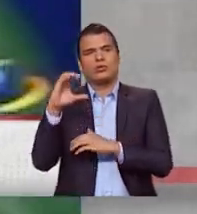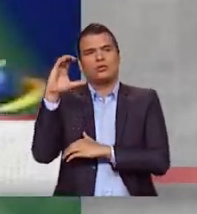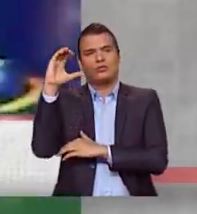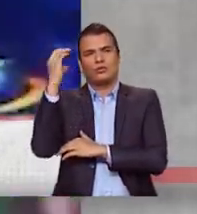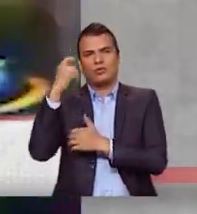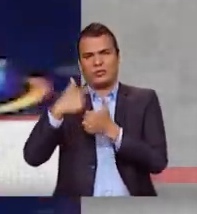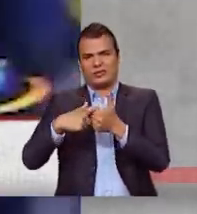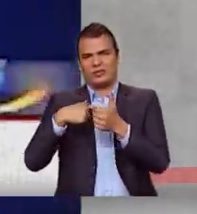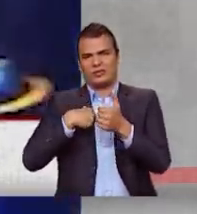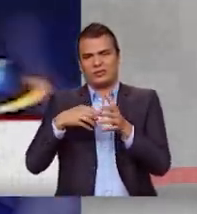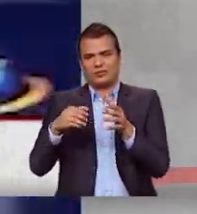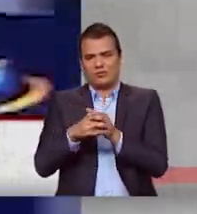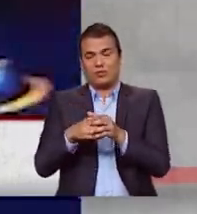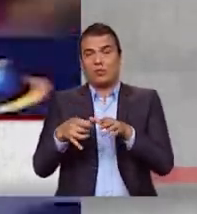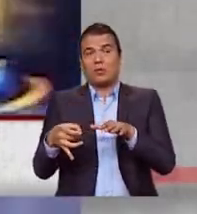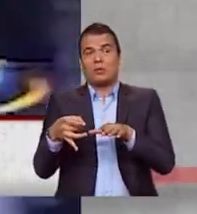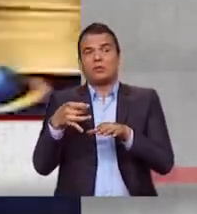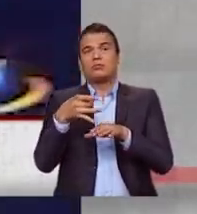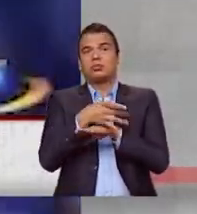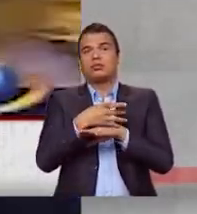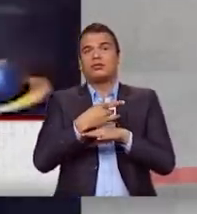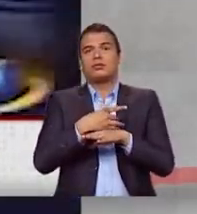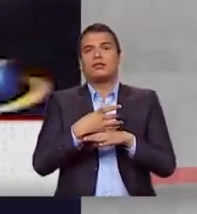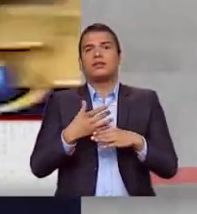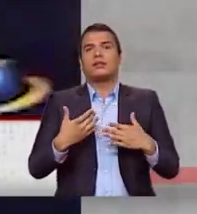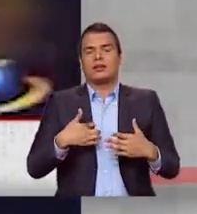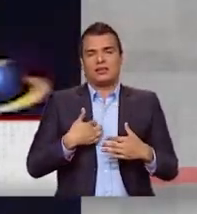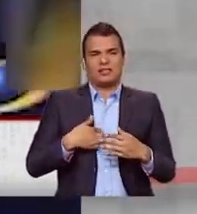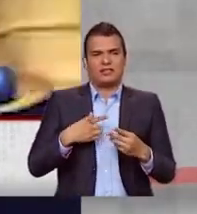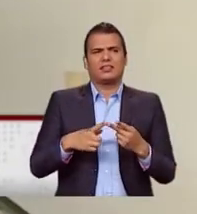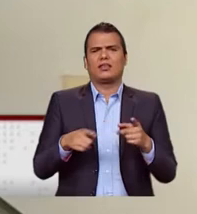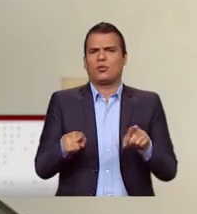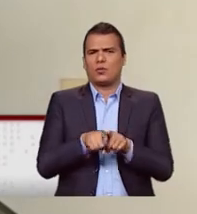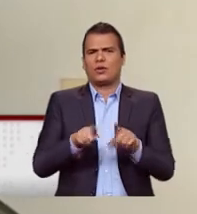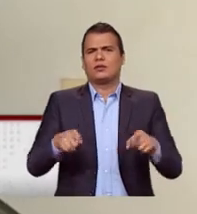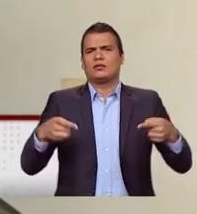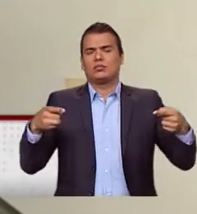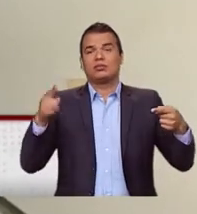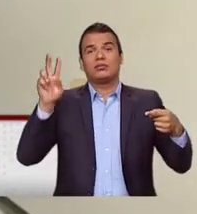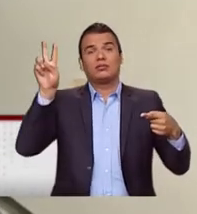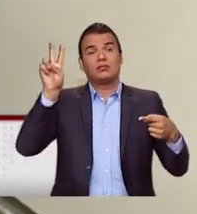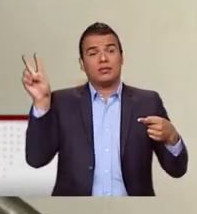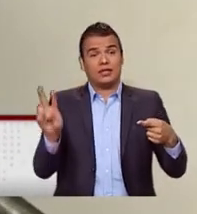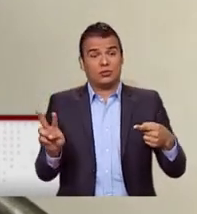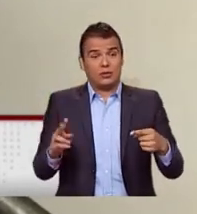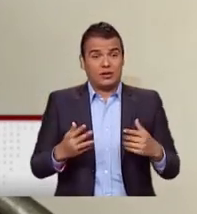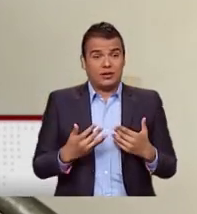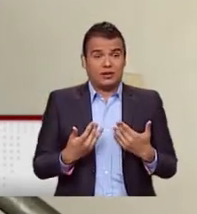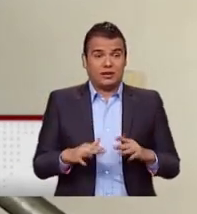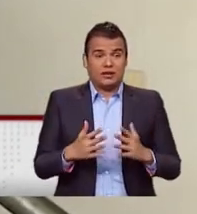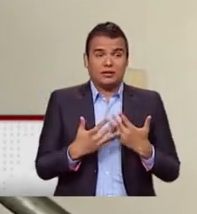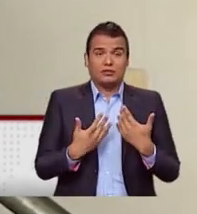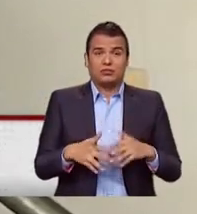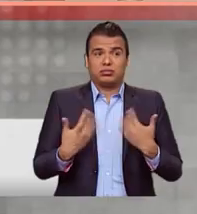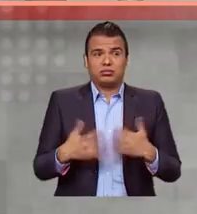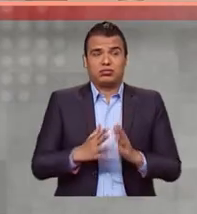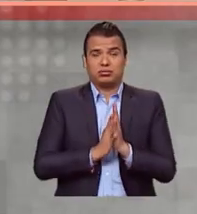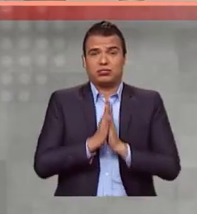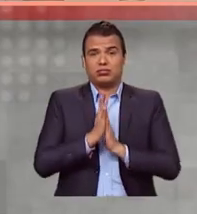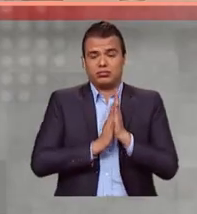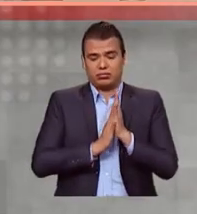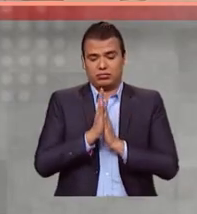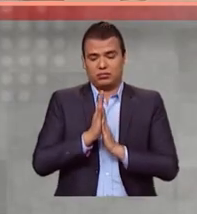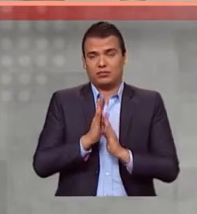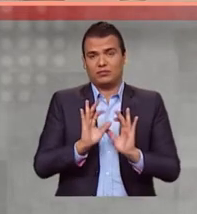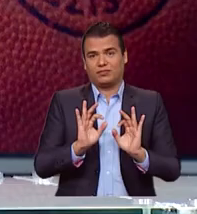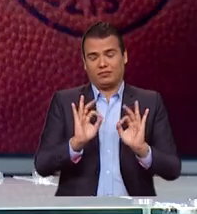de lo más importante, lo que significa para mí el gol contra Venezuela. Entonces me parece que ha sido de los goles